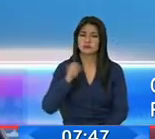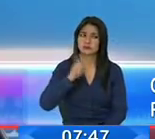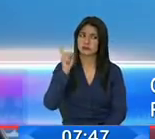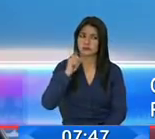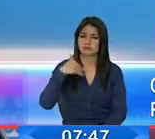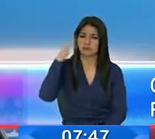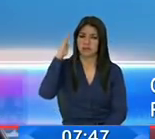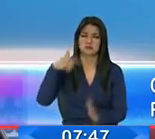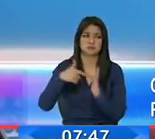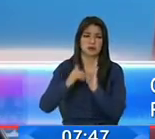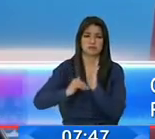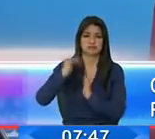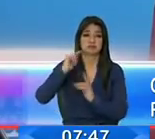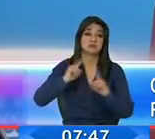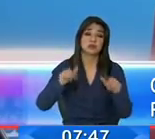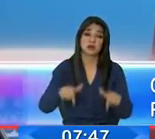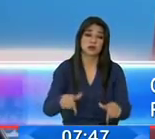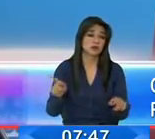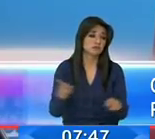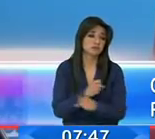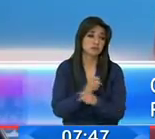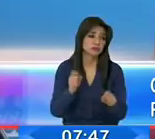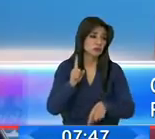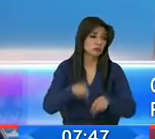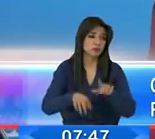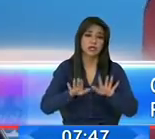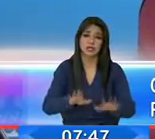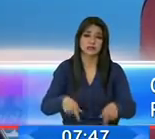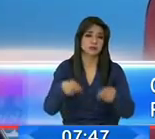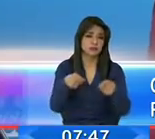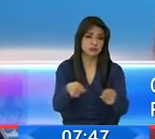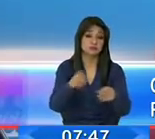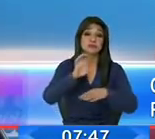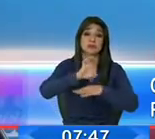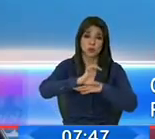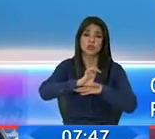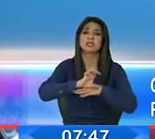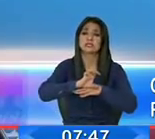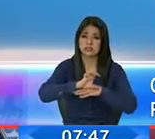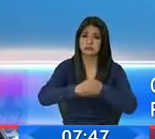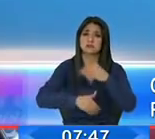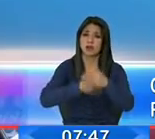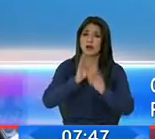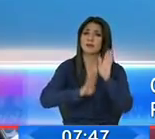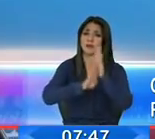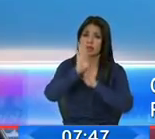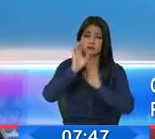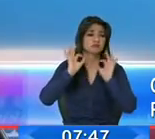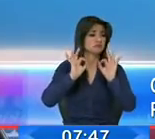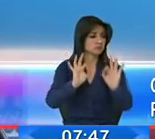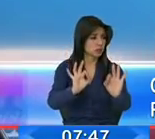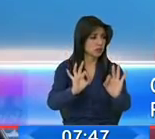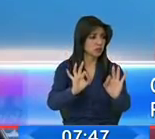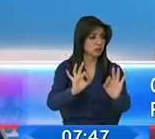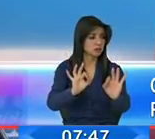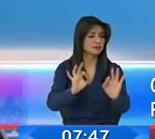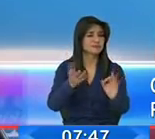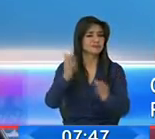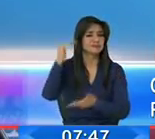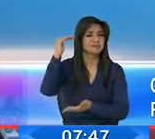mucho mayores, pero la situación se presentó como está. El Ecuador sí hizo avances, sí ha hecho avances y sí esperaba tener un